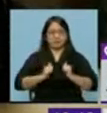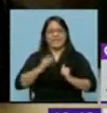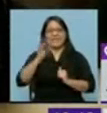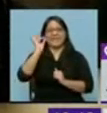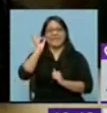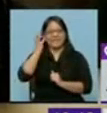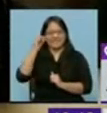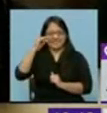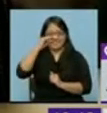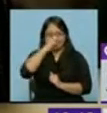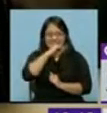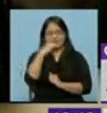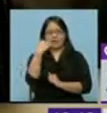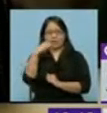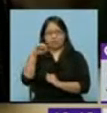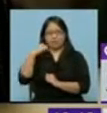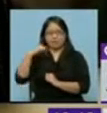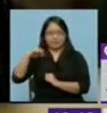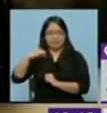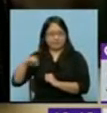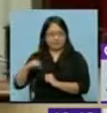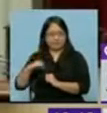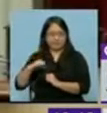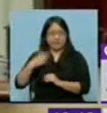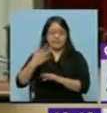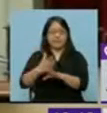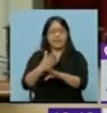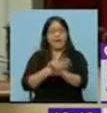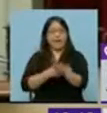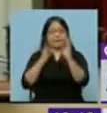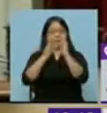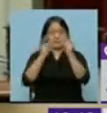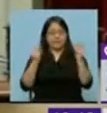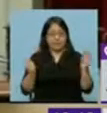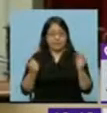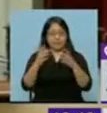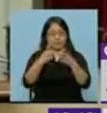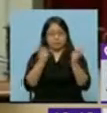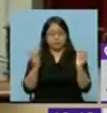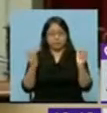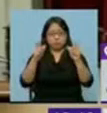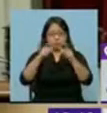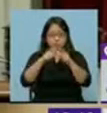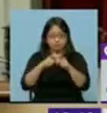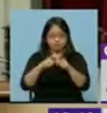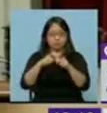ausentes. Antes de dar por finalizada la sesión, Michietti